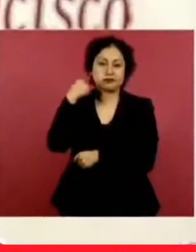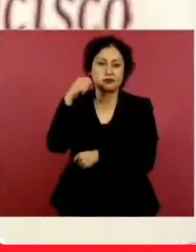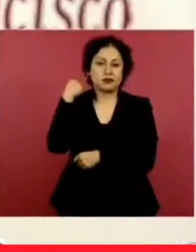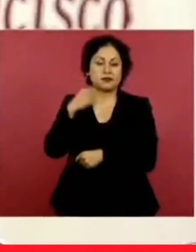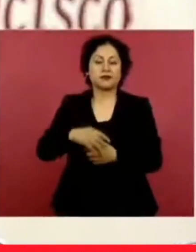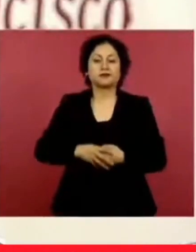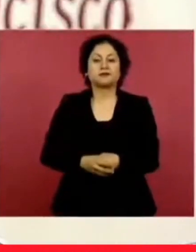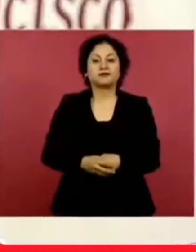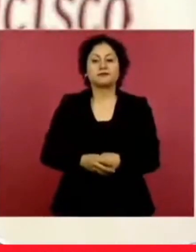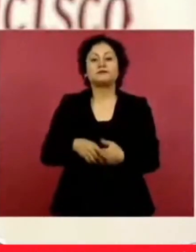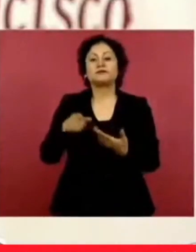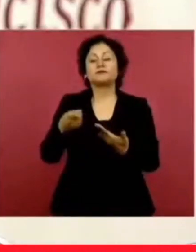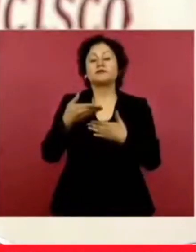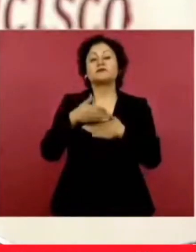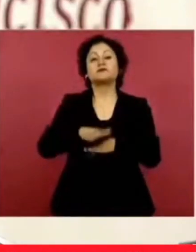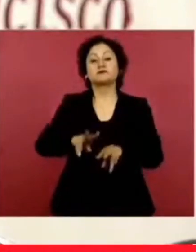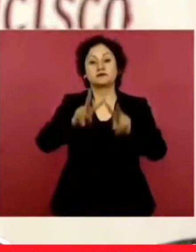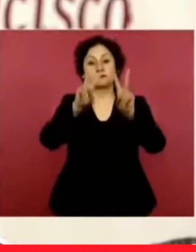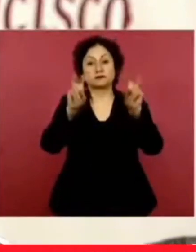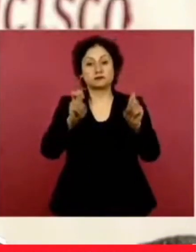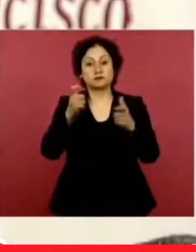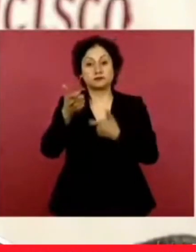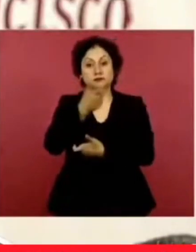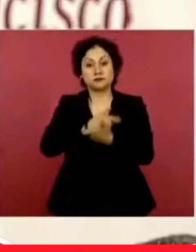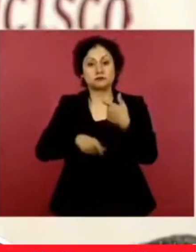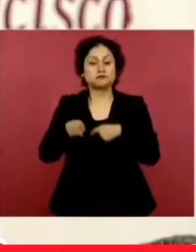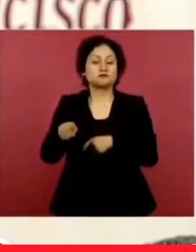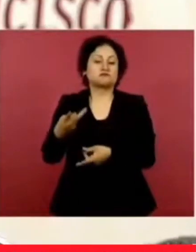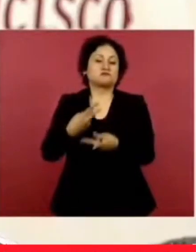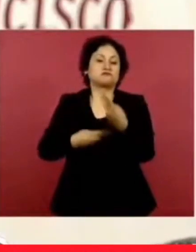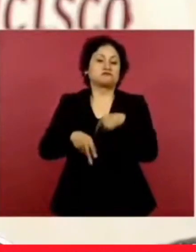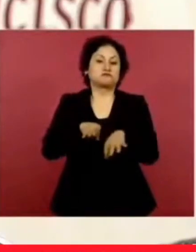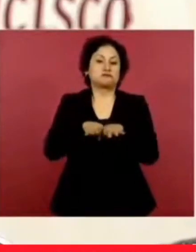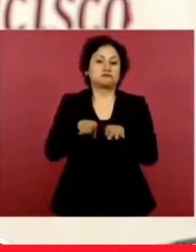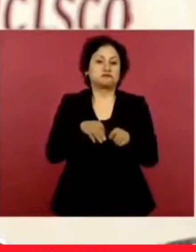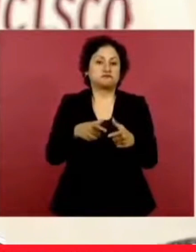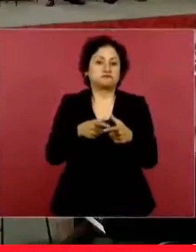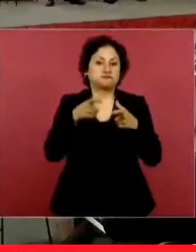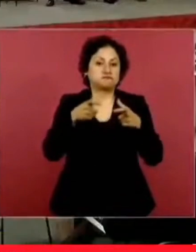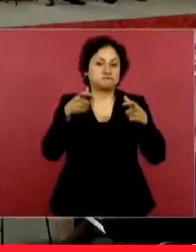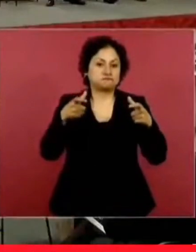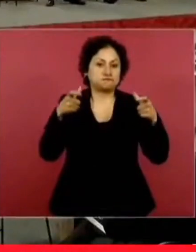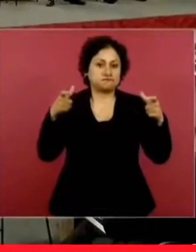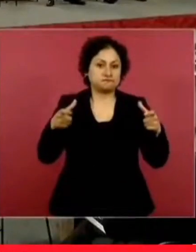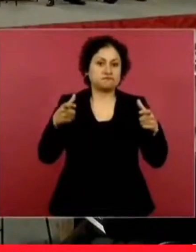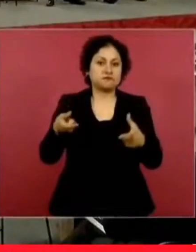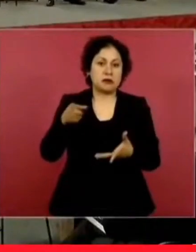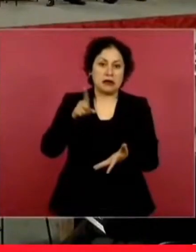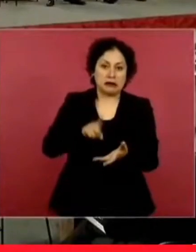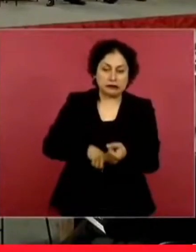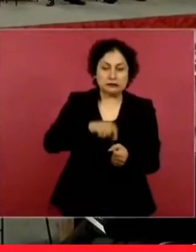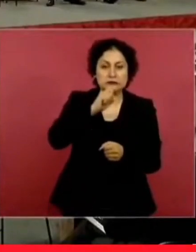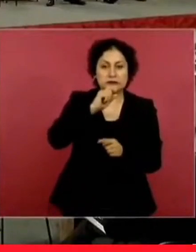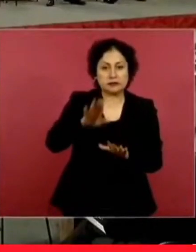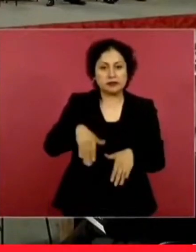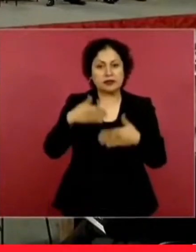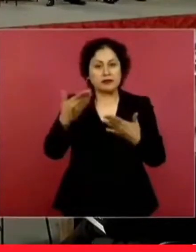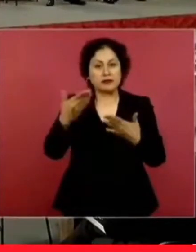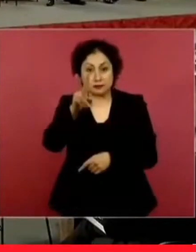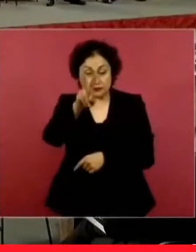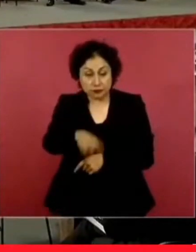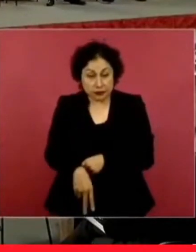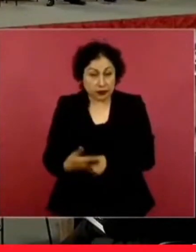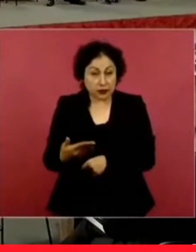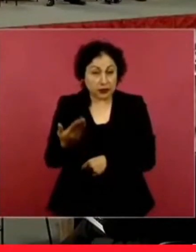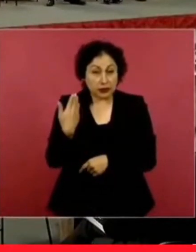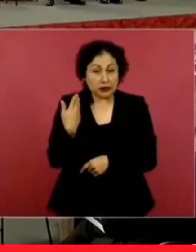económica, fomenta la generación de empleos directos e indirectos. Inclusive, Tabasco acaba de